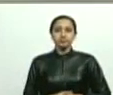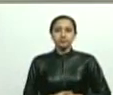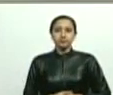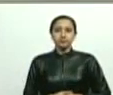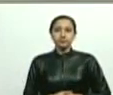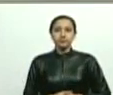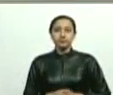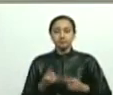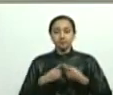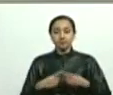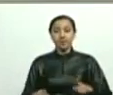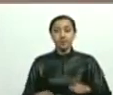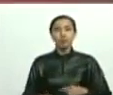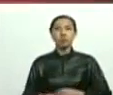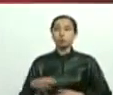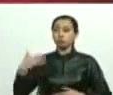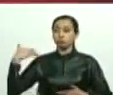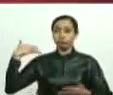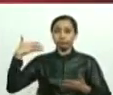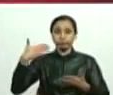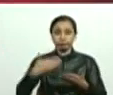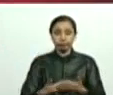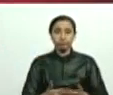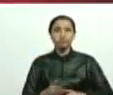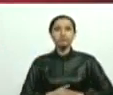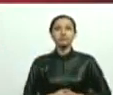Pero desde hace muchos años.